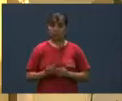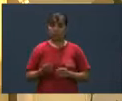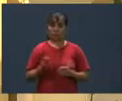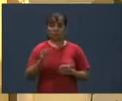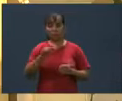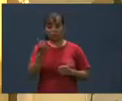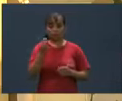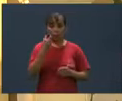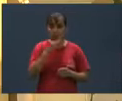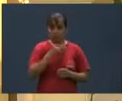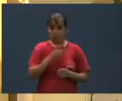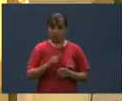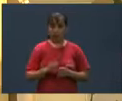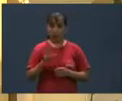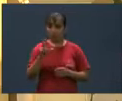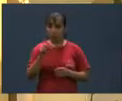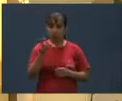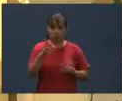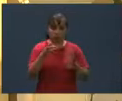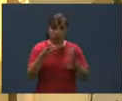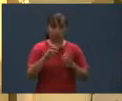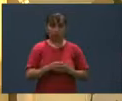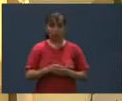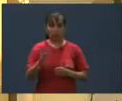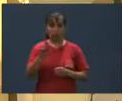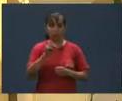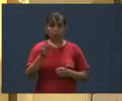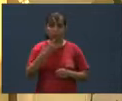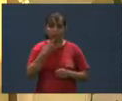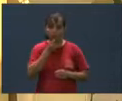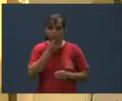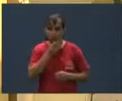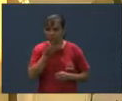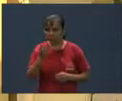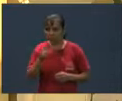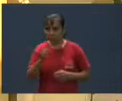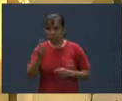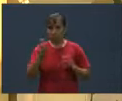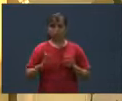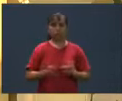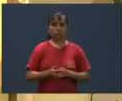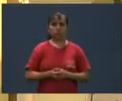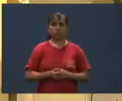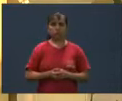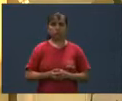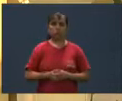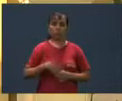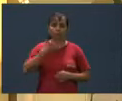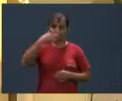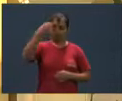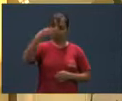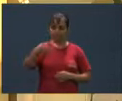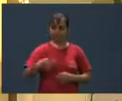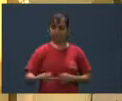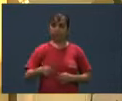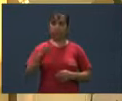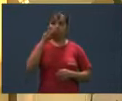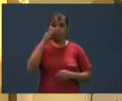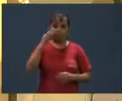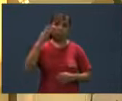adulterio, no robarás, no levantarás falso testimonio, honra a tu padre y a tu